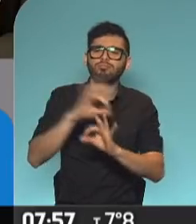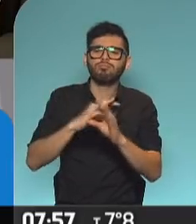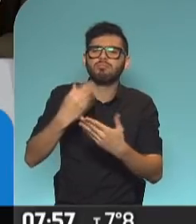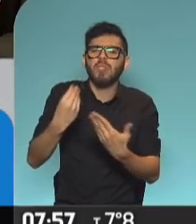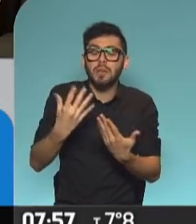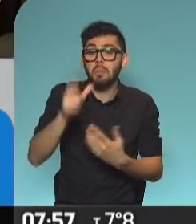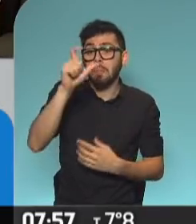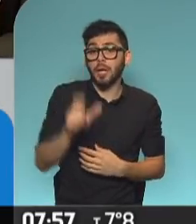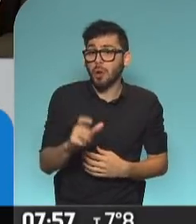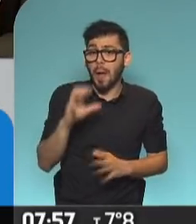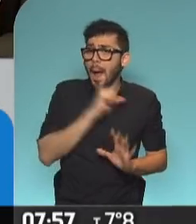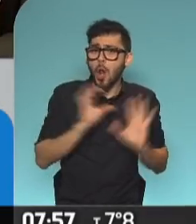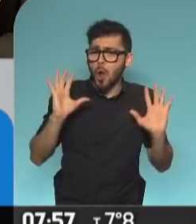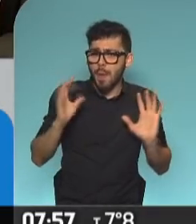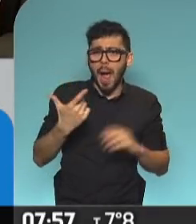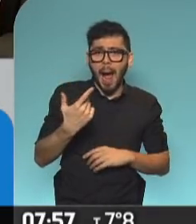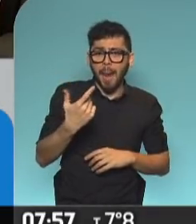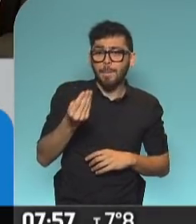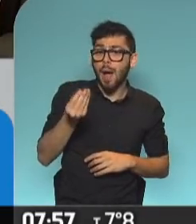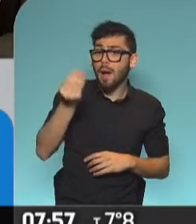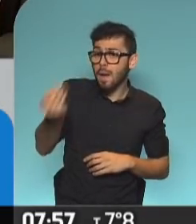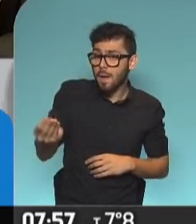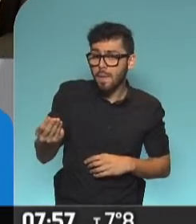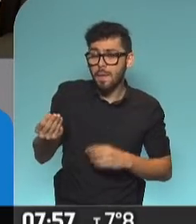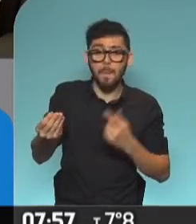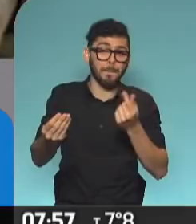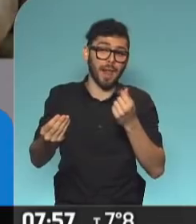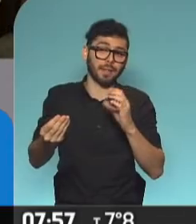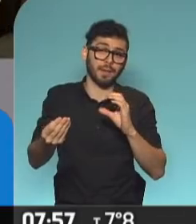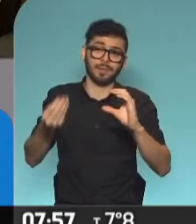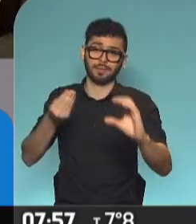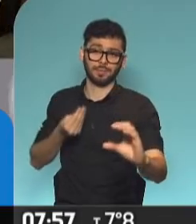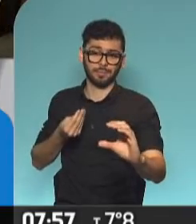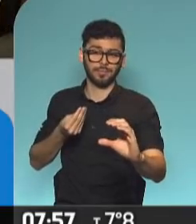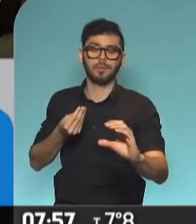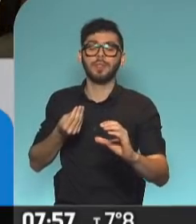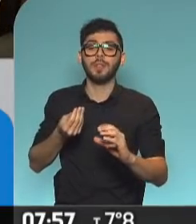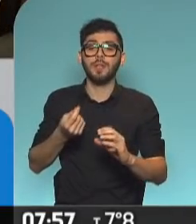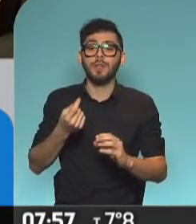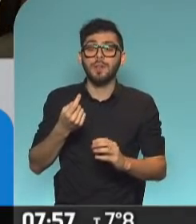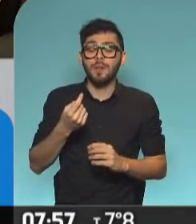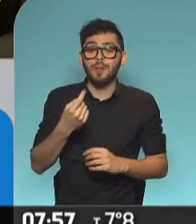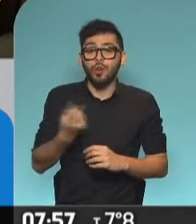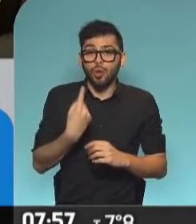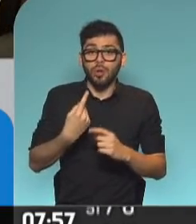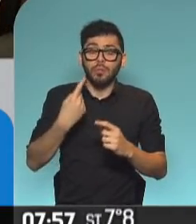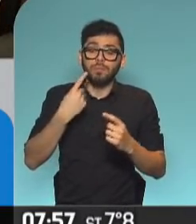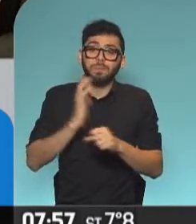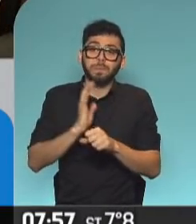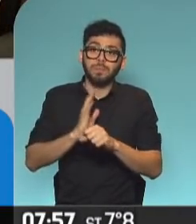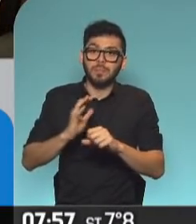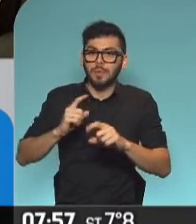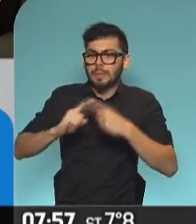anónima entrega un arma por un valor dinerario. Nosotros estamos intentando ampliar el abanico de alternativas, de beneficios que puede